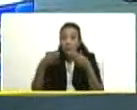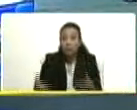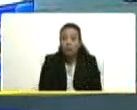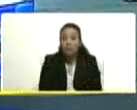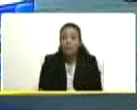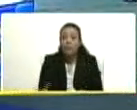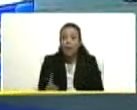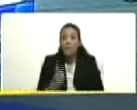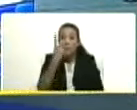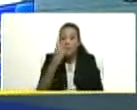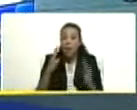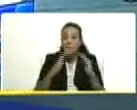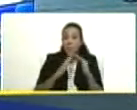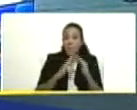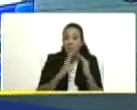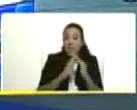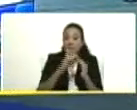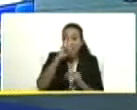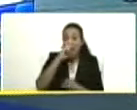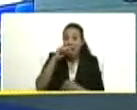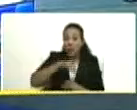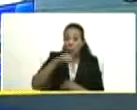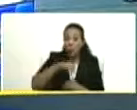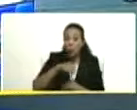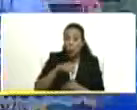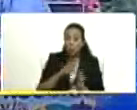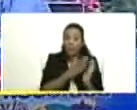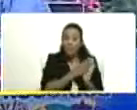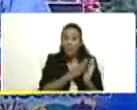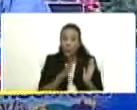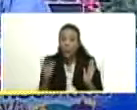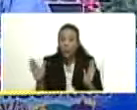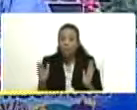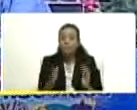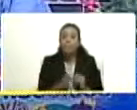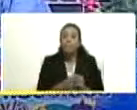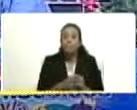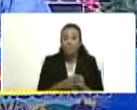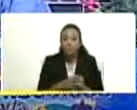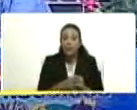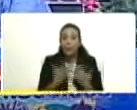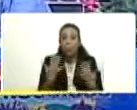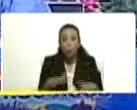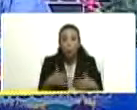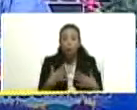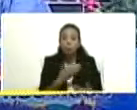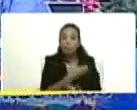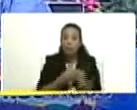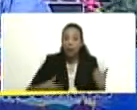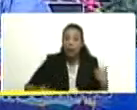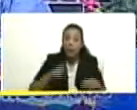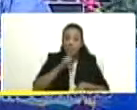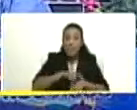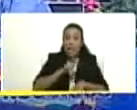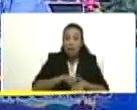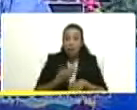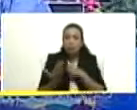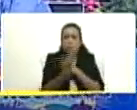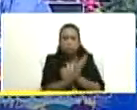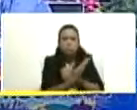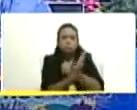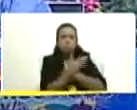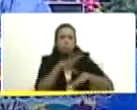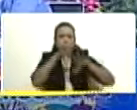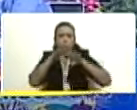entregamos la primera vivienda de este nuevo periodo presidencial. que ha sido un periodo presidencial de amenazas de